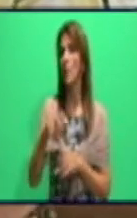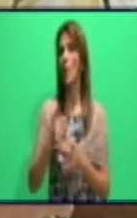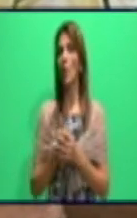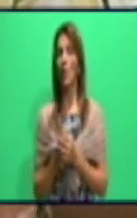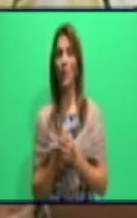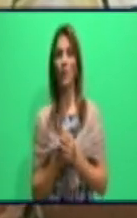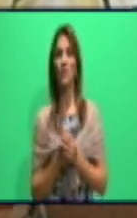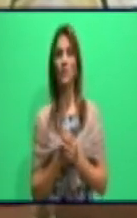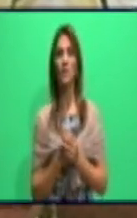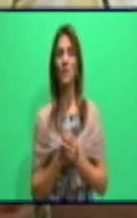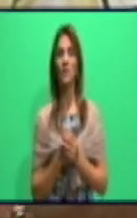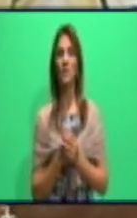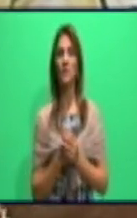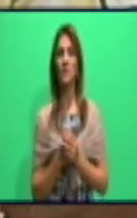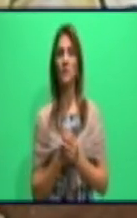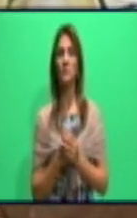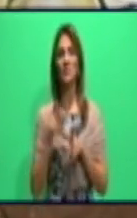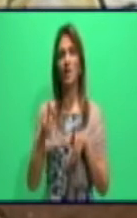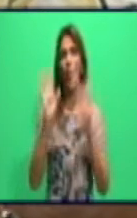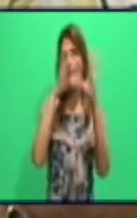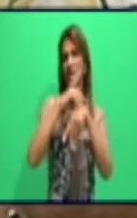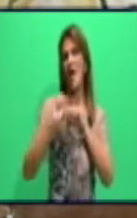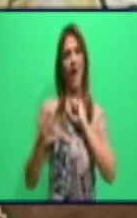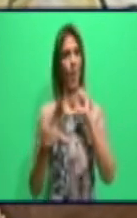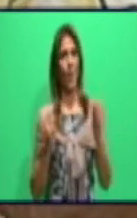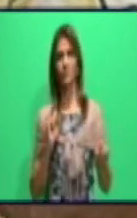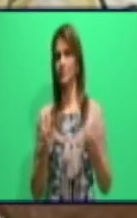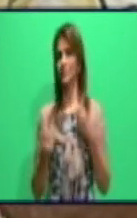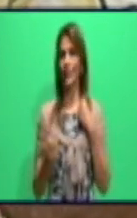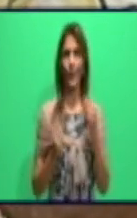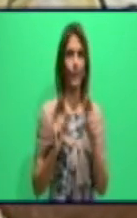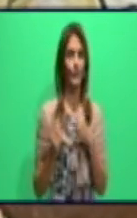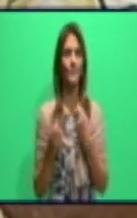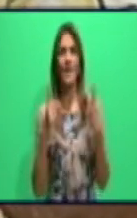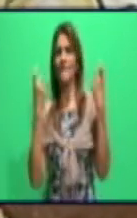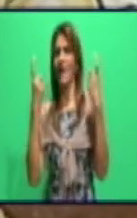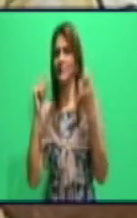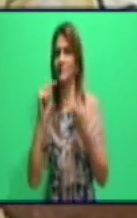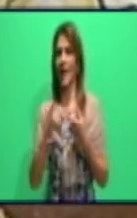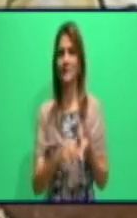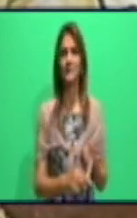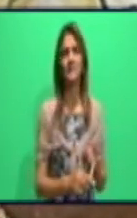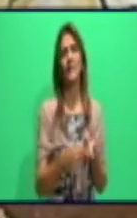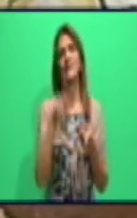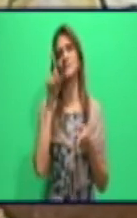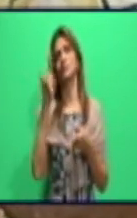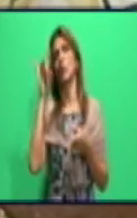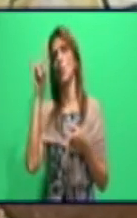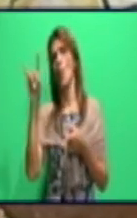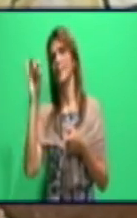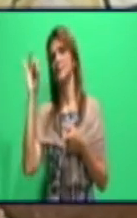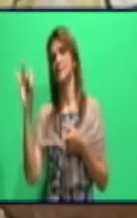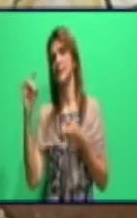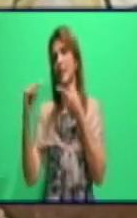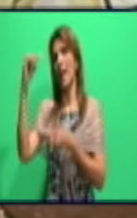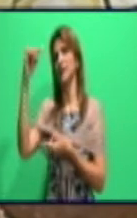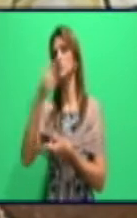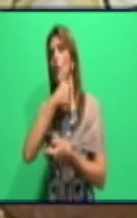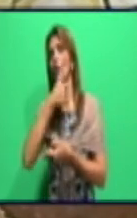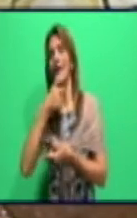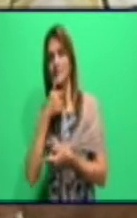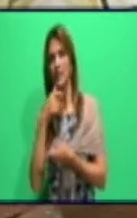total descontrol por citar varios ejemplos faltantes 197 litros de aceite faltante 9 kilogramos